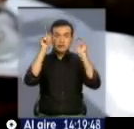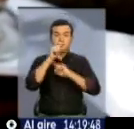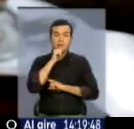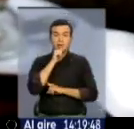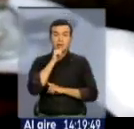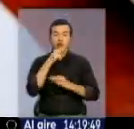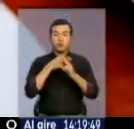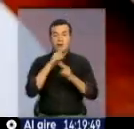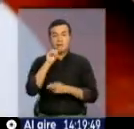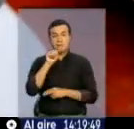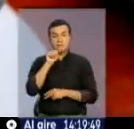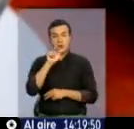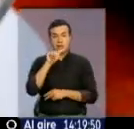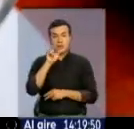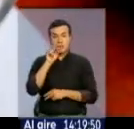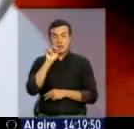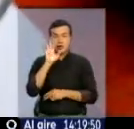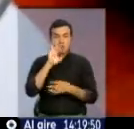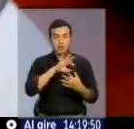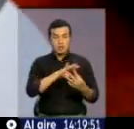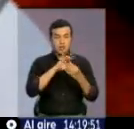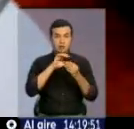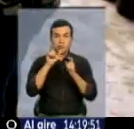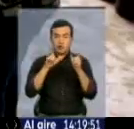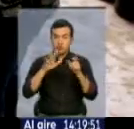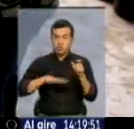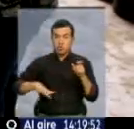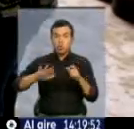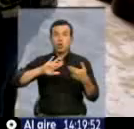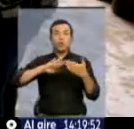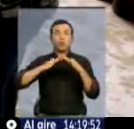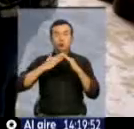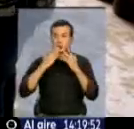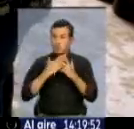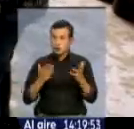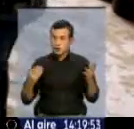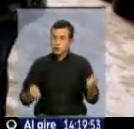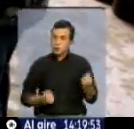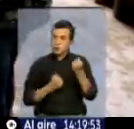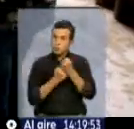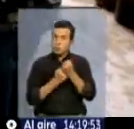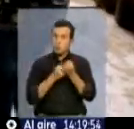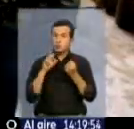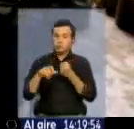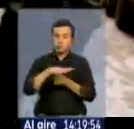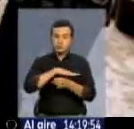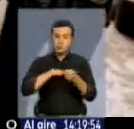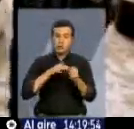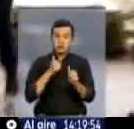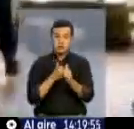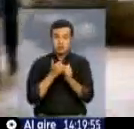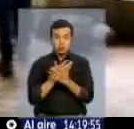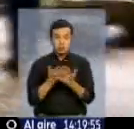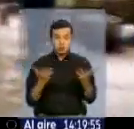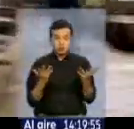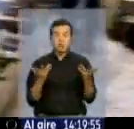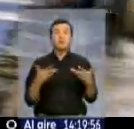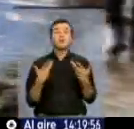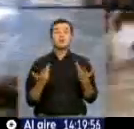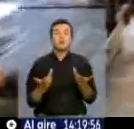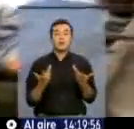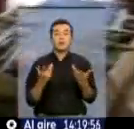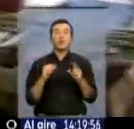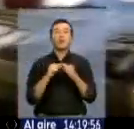Mariana Miller, integra directamente a los habitantes de la comunidad punibocana y a otras comunidades aledañas, pertenecientes a